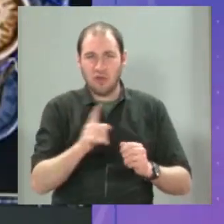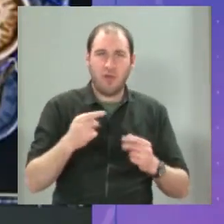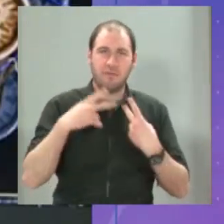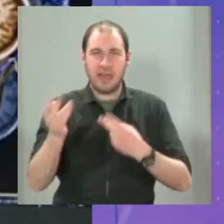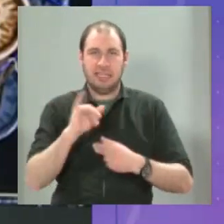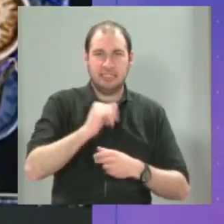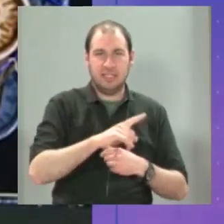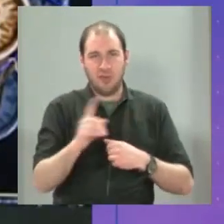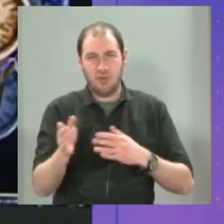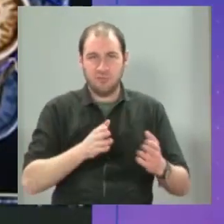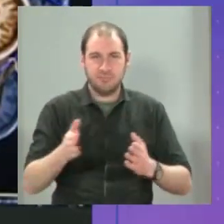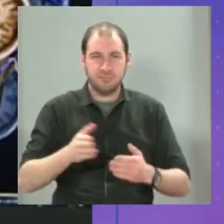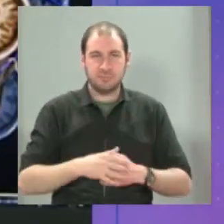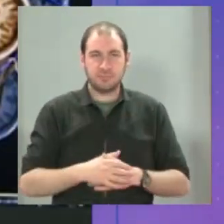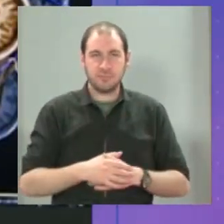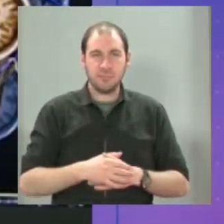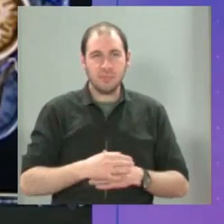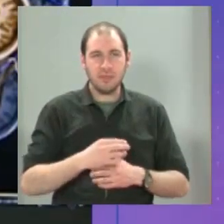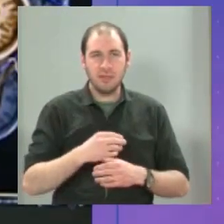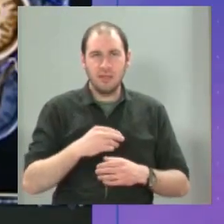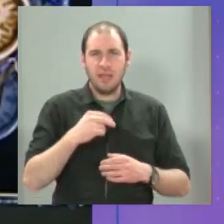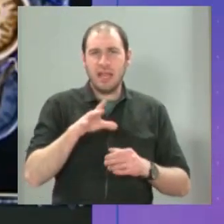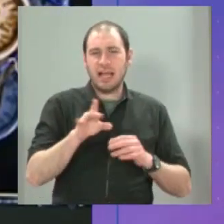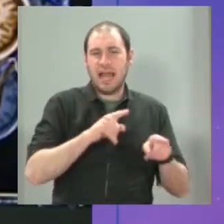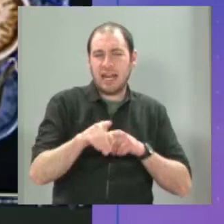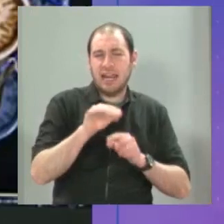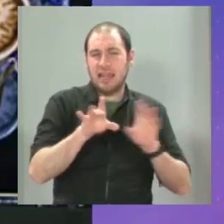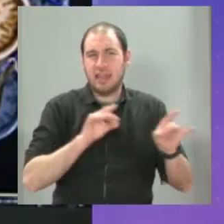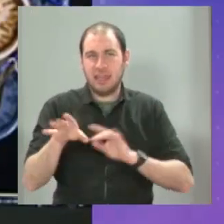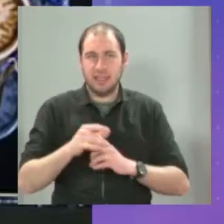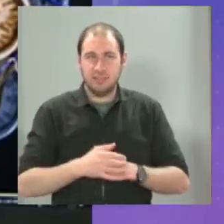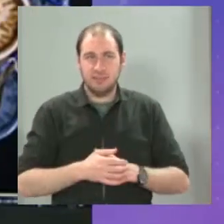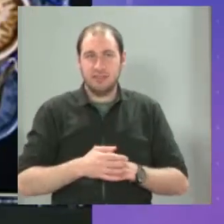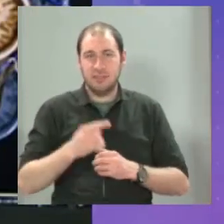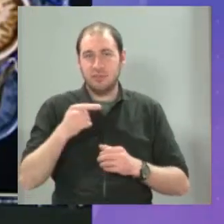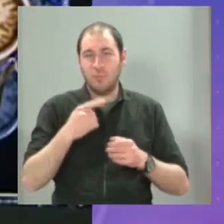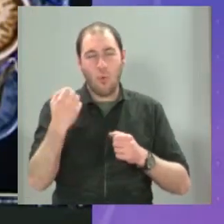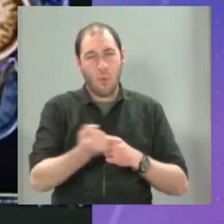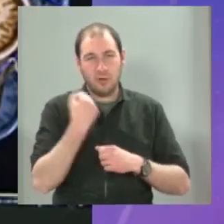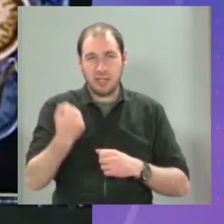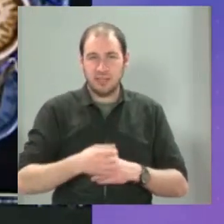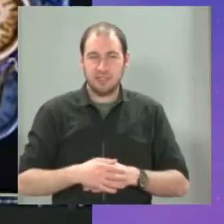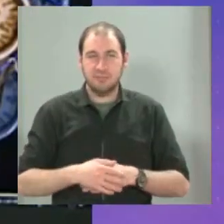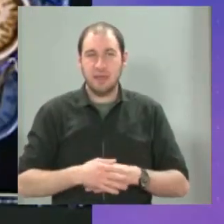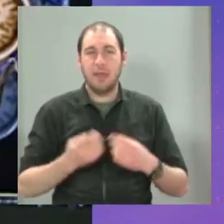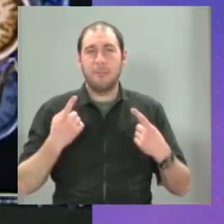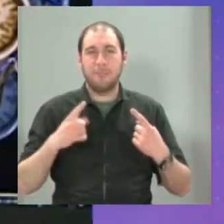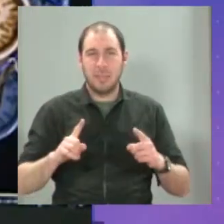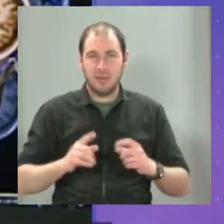no me voy de viaje, elijo esta carrera o elijo la otra. Es importantísimo,